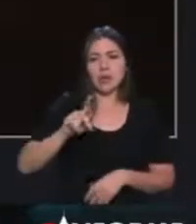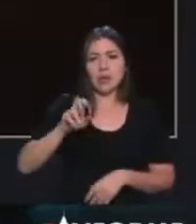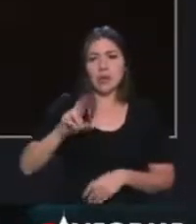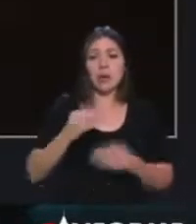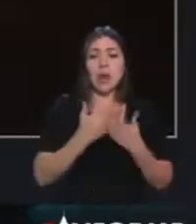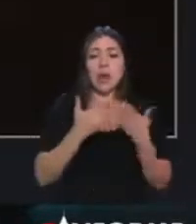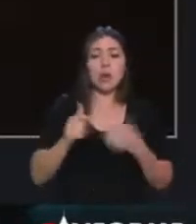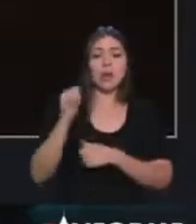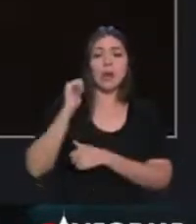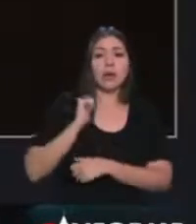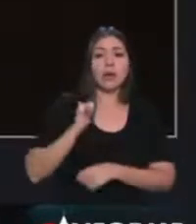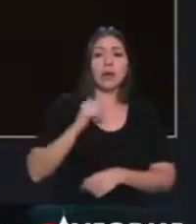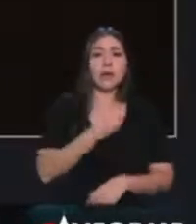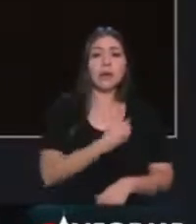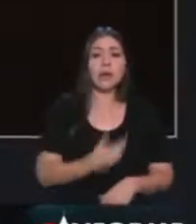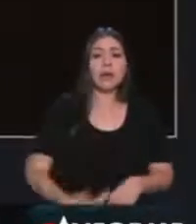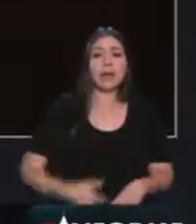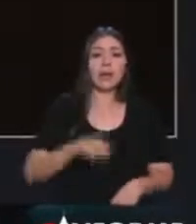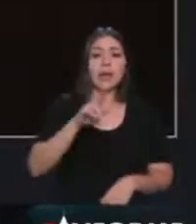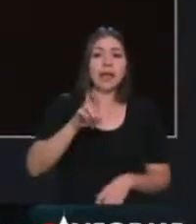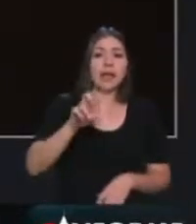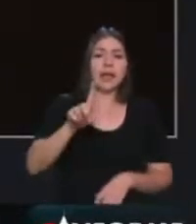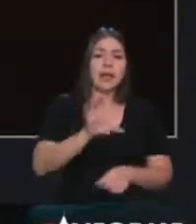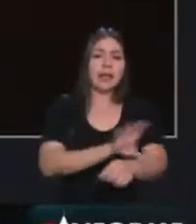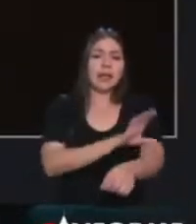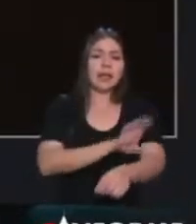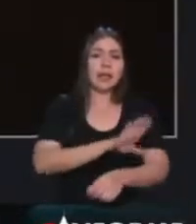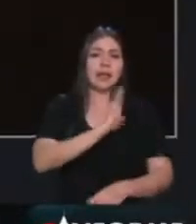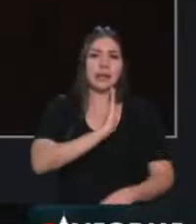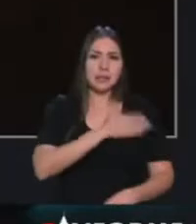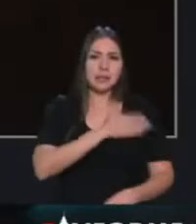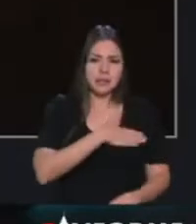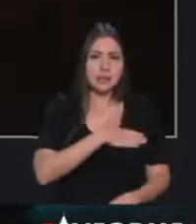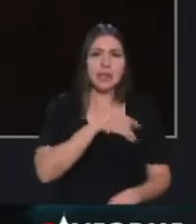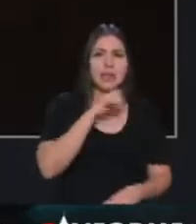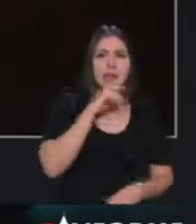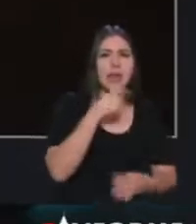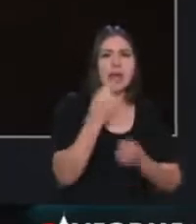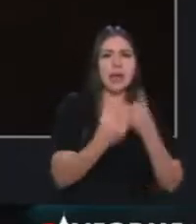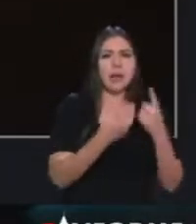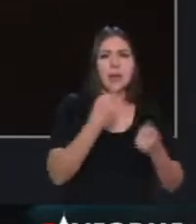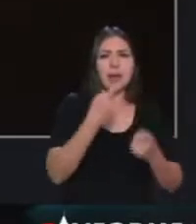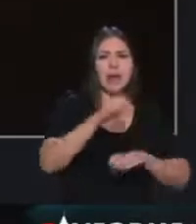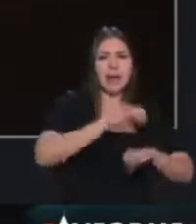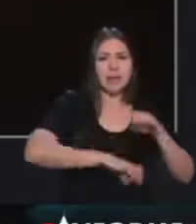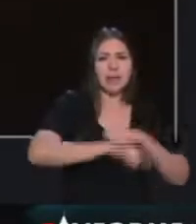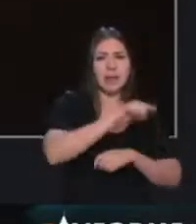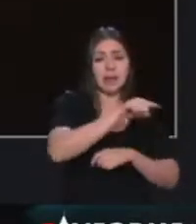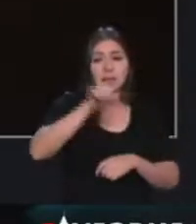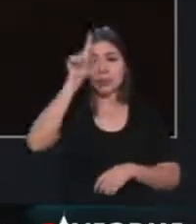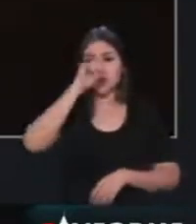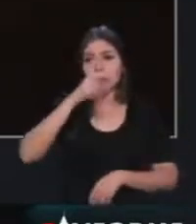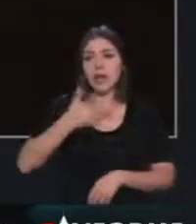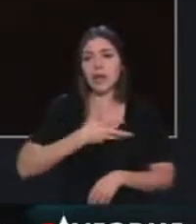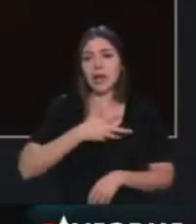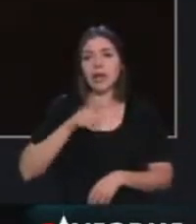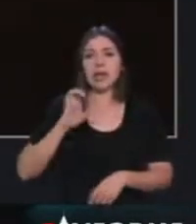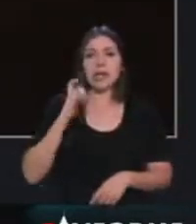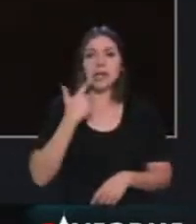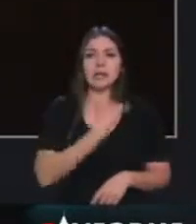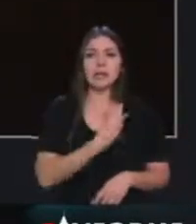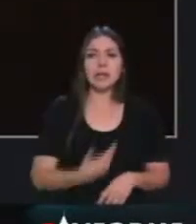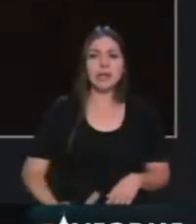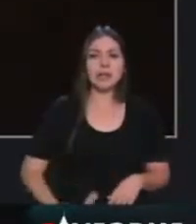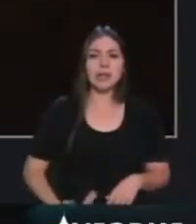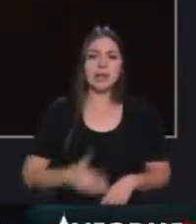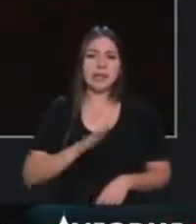Red Eléctrica Española. También se cuentan entre los asesores de dichas empresas al expresidente español de derecha, José María Aznar, y